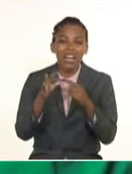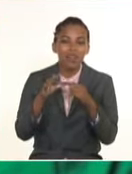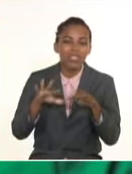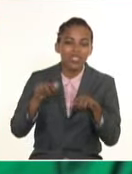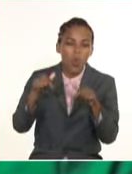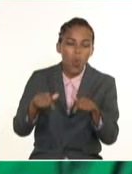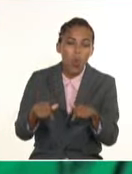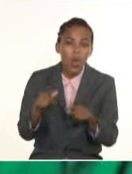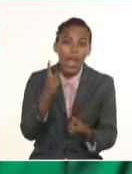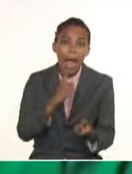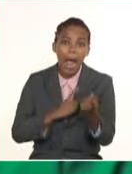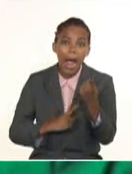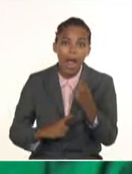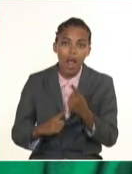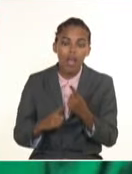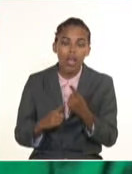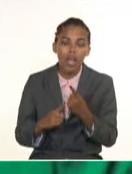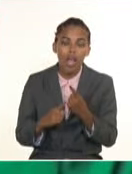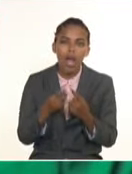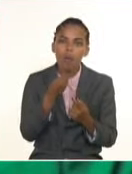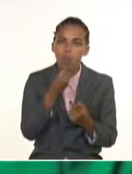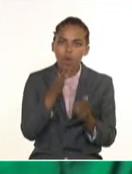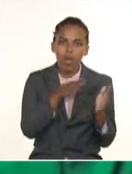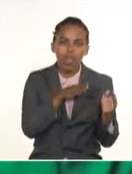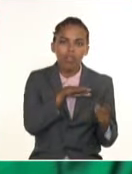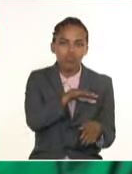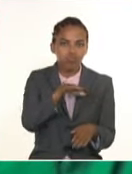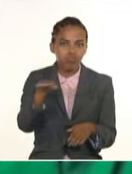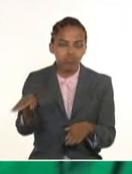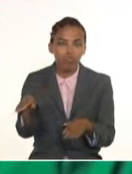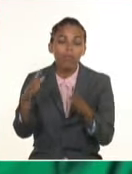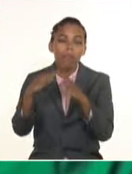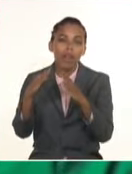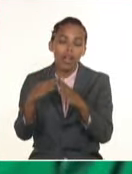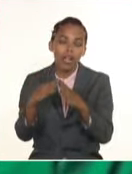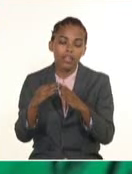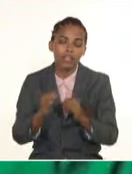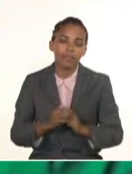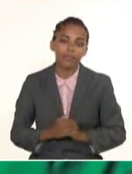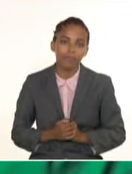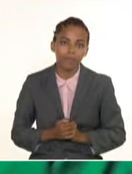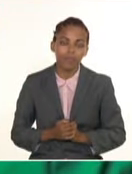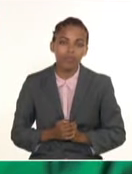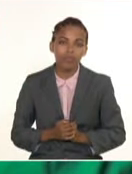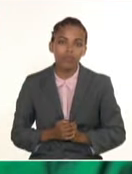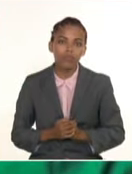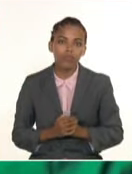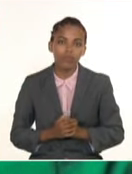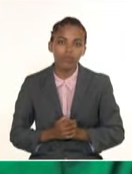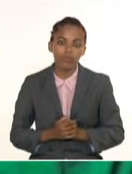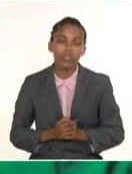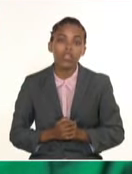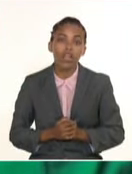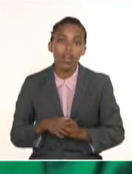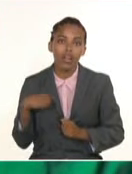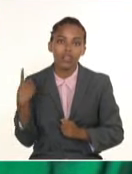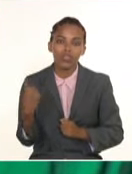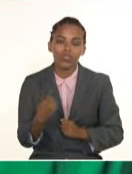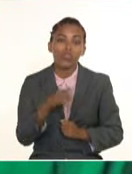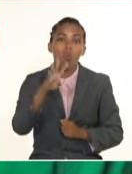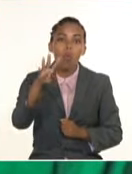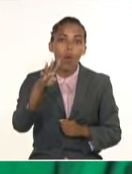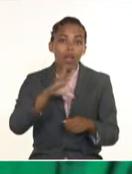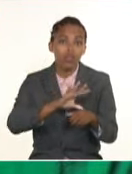de los pacientes se haya dado de alta, o sea, de los 2 menos graves, hay posiblemente en un caso puede irse de alta. Entonces nos quedaríamos con 4